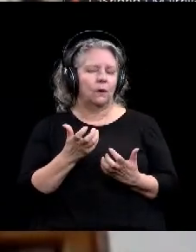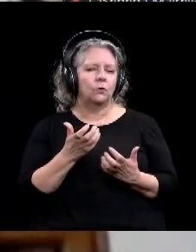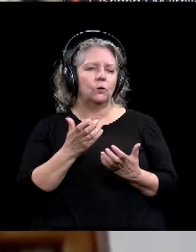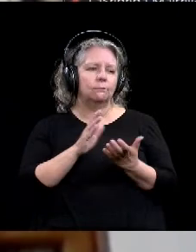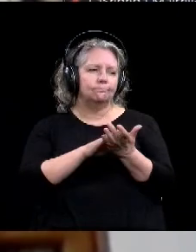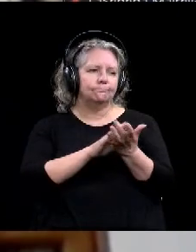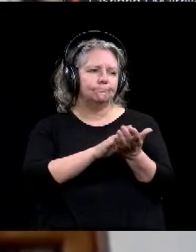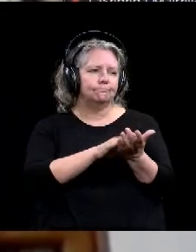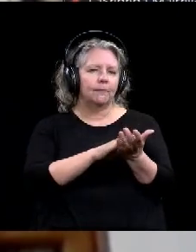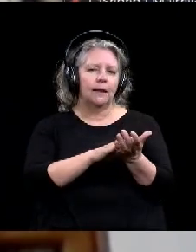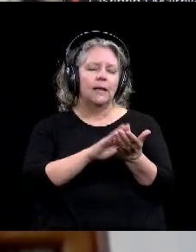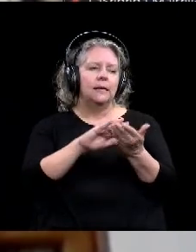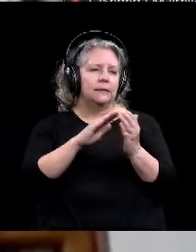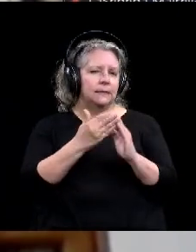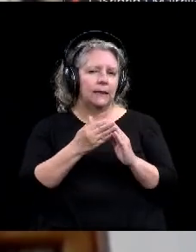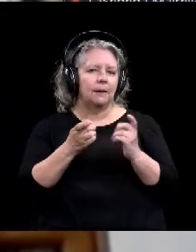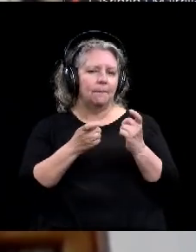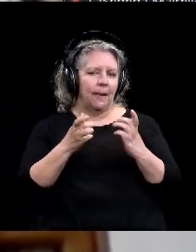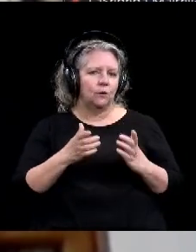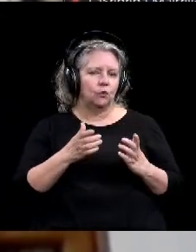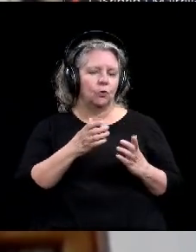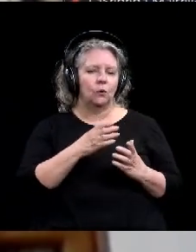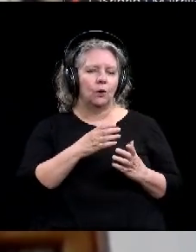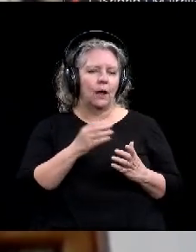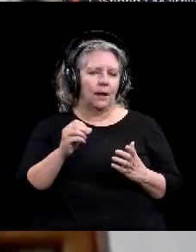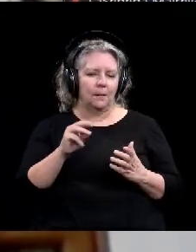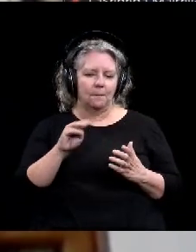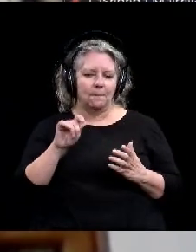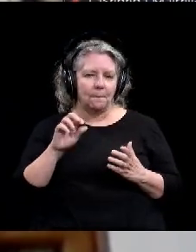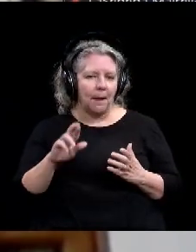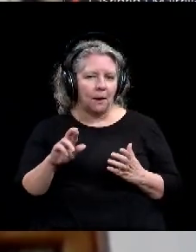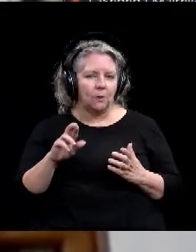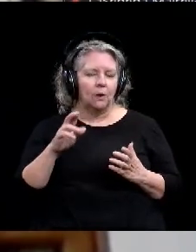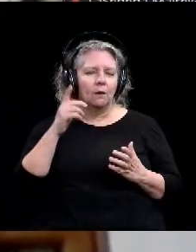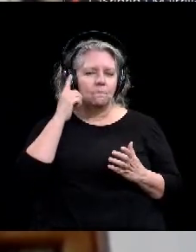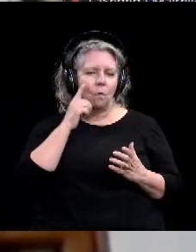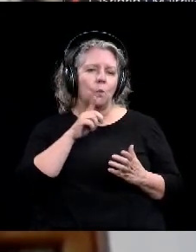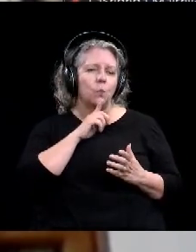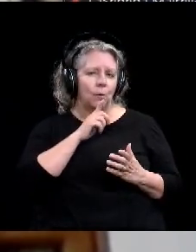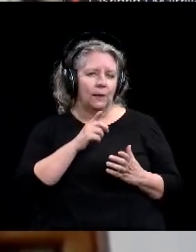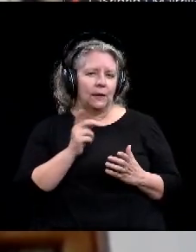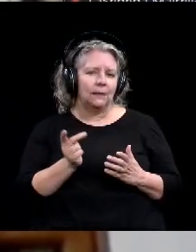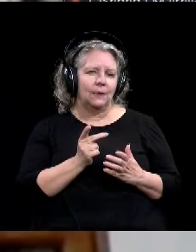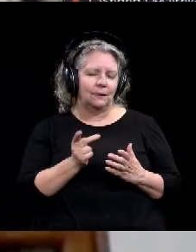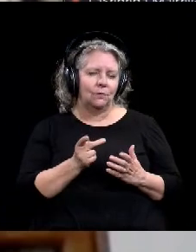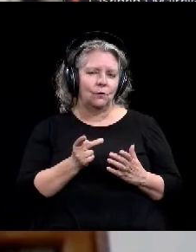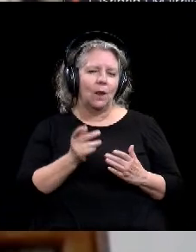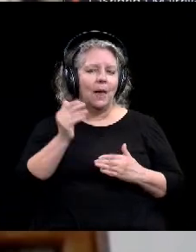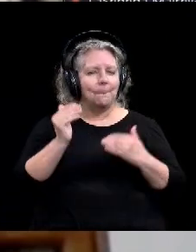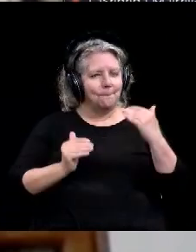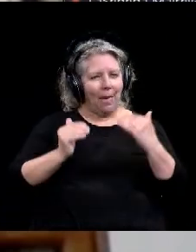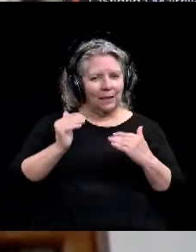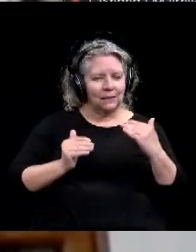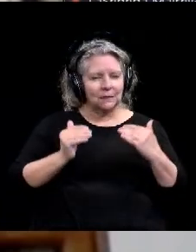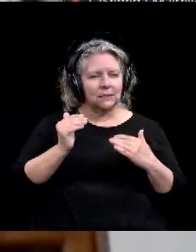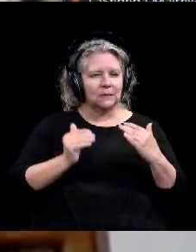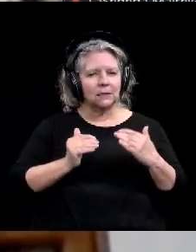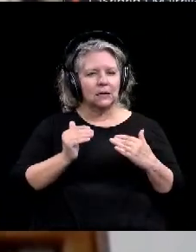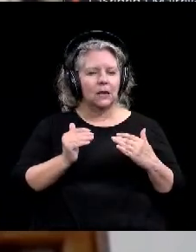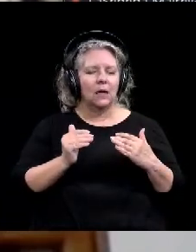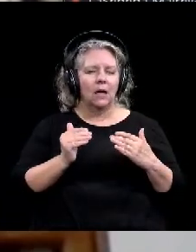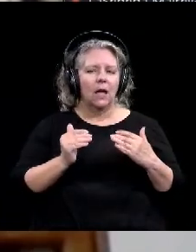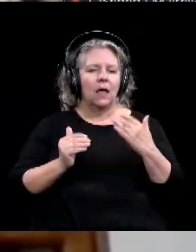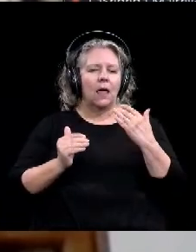sirio al alcalde y por decirles el balance y los riesgos y los beneficios de